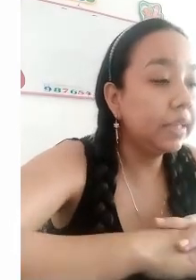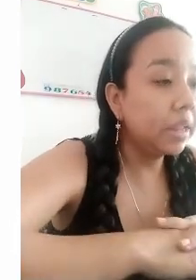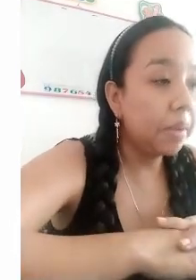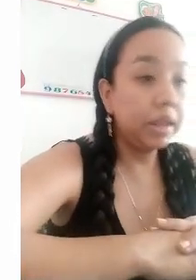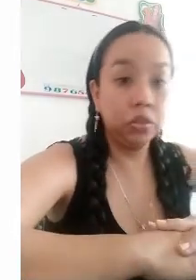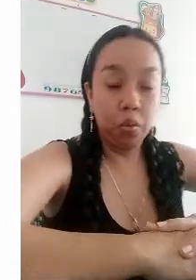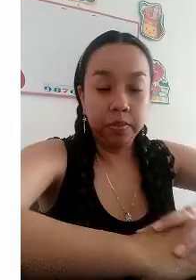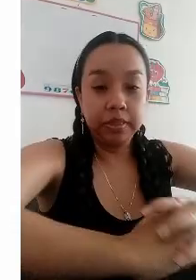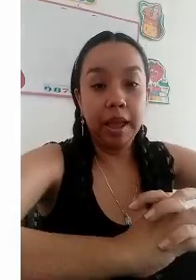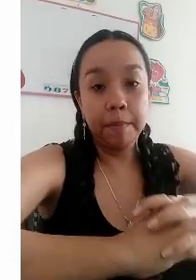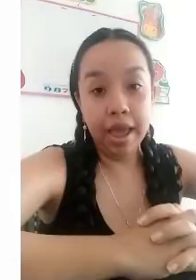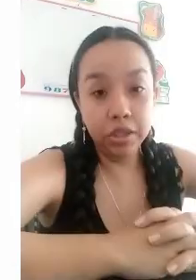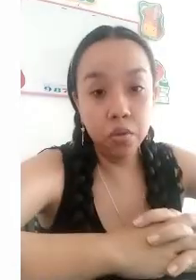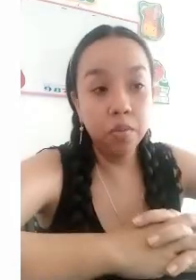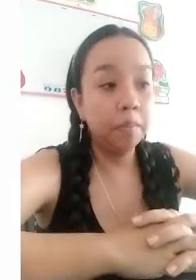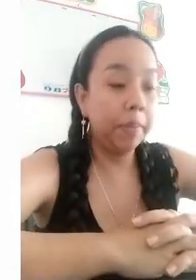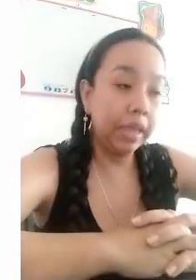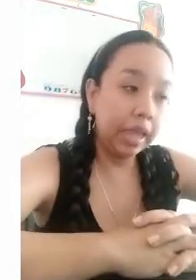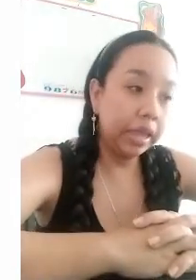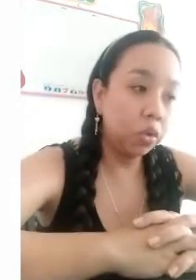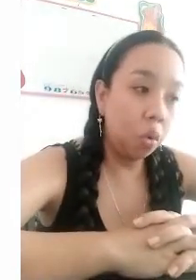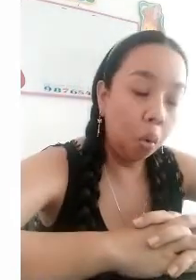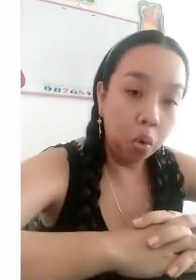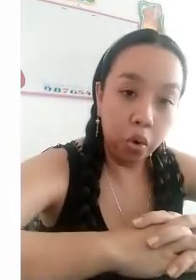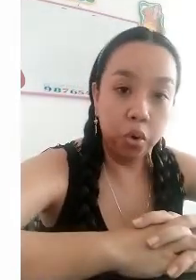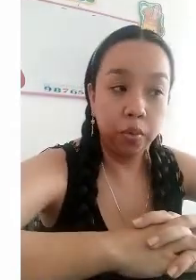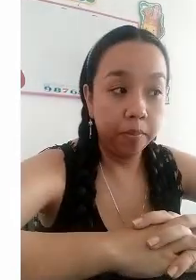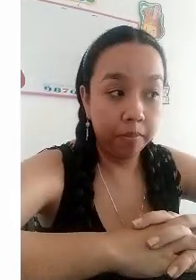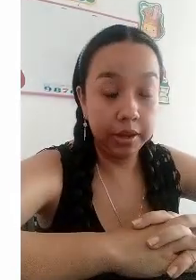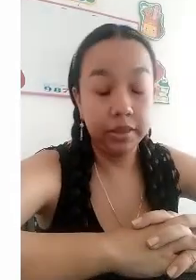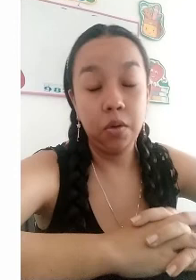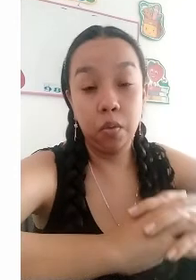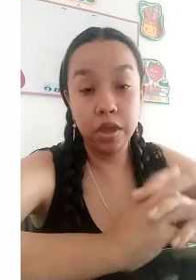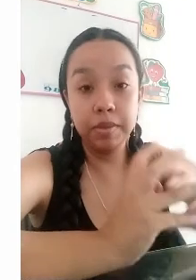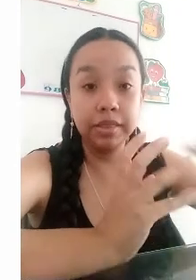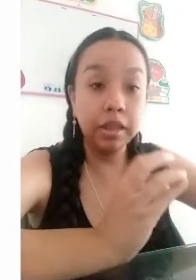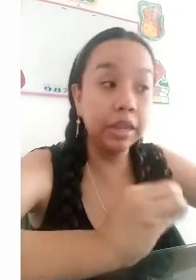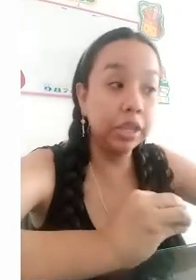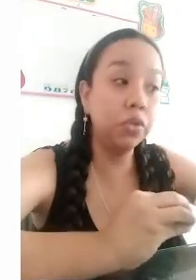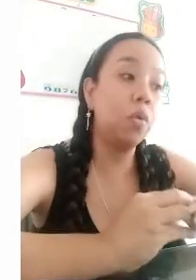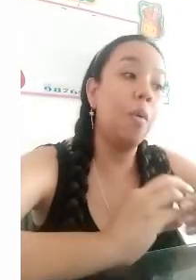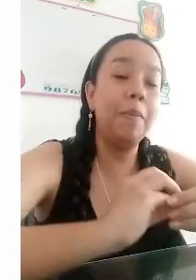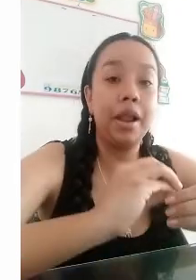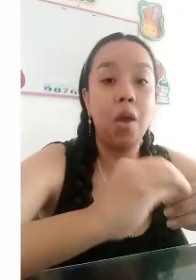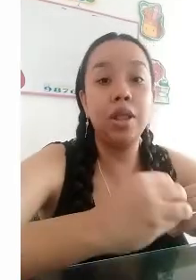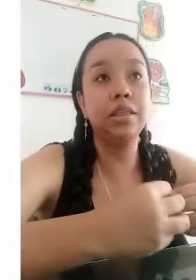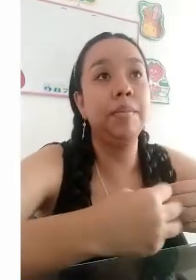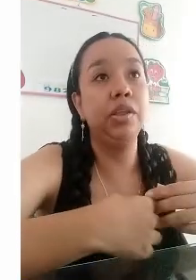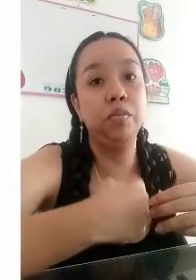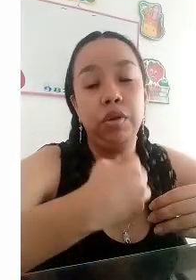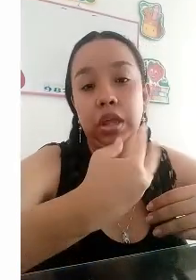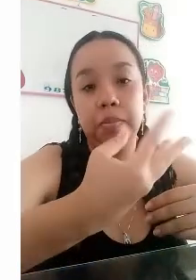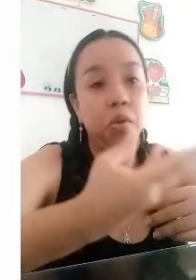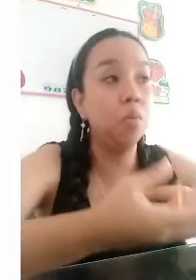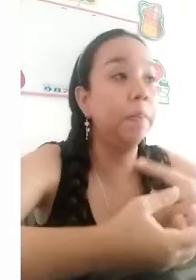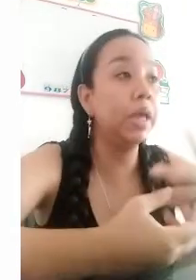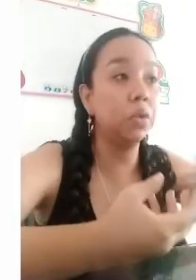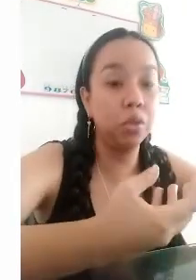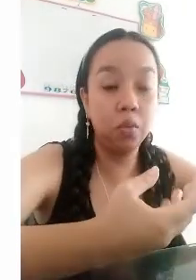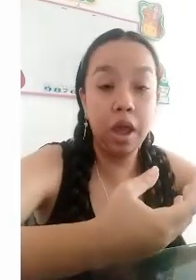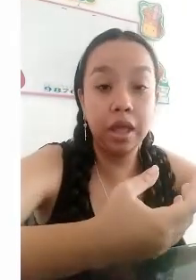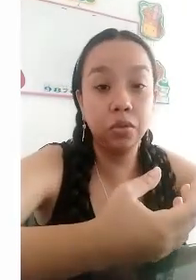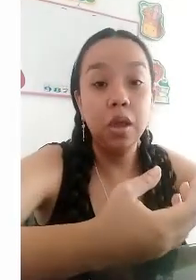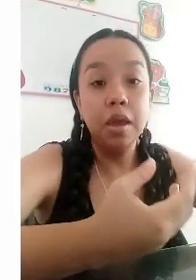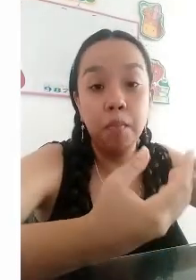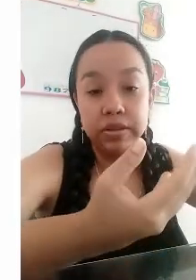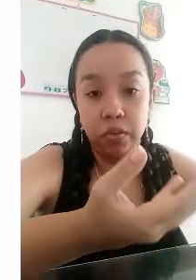De este animalito, tamaño pequeño, color verde. Obviamente el grillo comparado al tamaño, por ejemplo, de un perro,